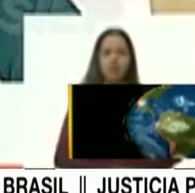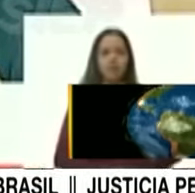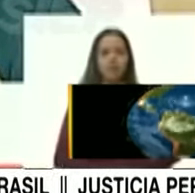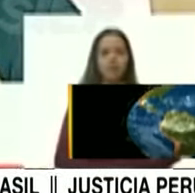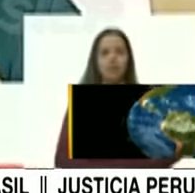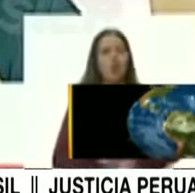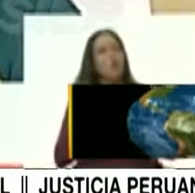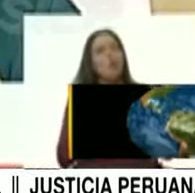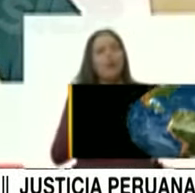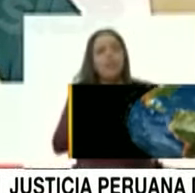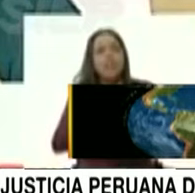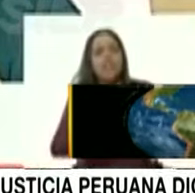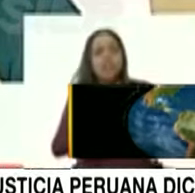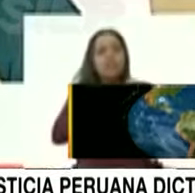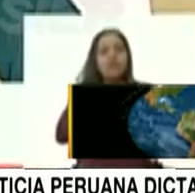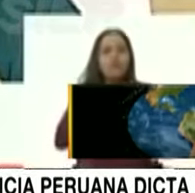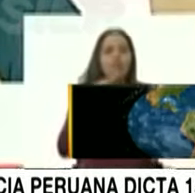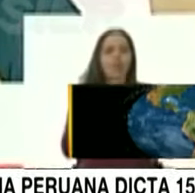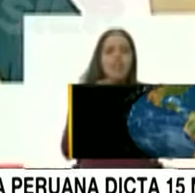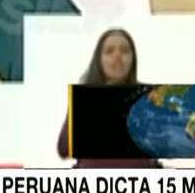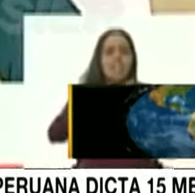¿Cuánta tierra palestina le es robada